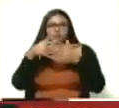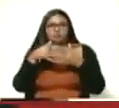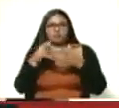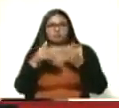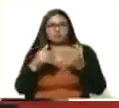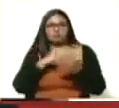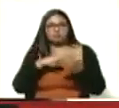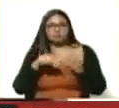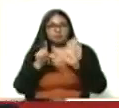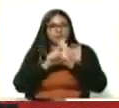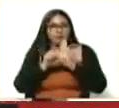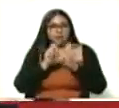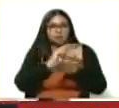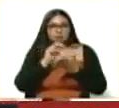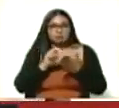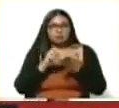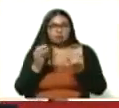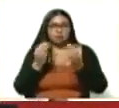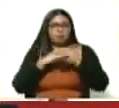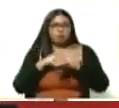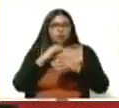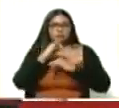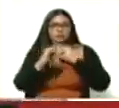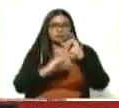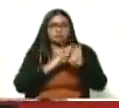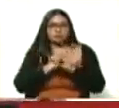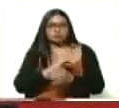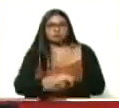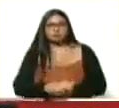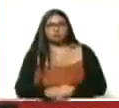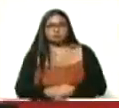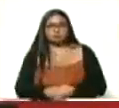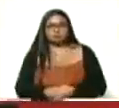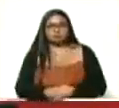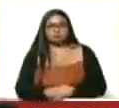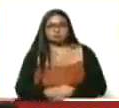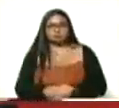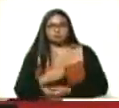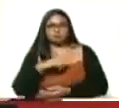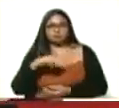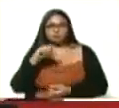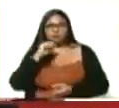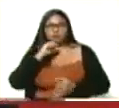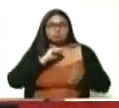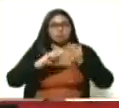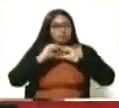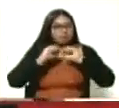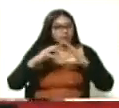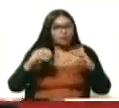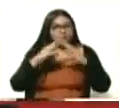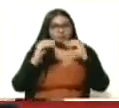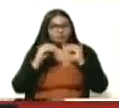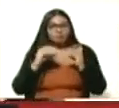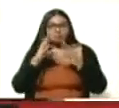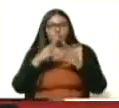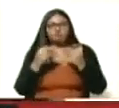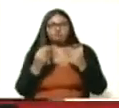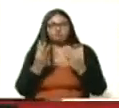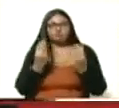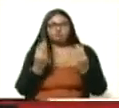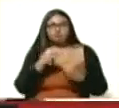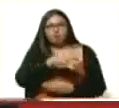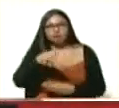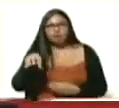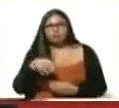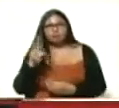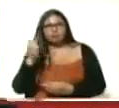nuestras leyes nacionales y los convenios internacionales. Permanentemente desplegados, nosotros estamos en muchos estados de Venezuela haciendo